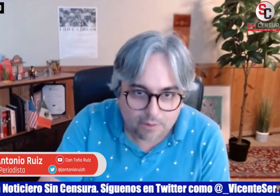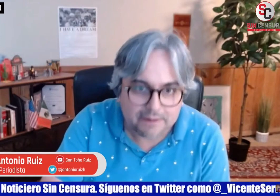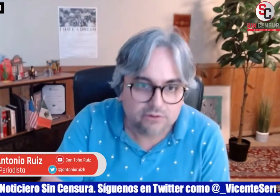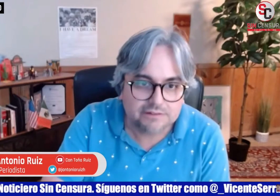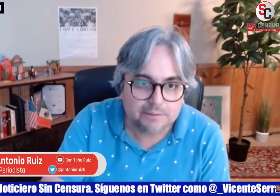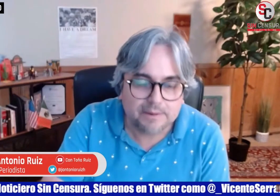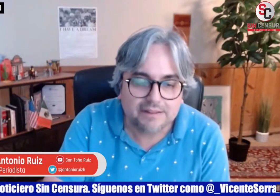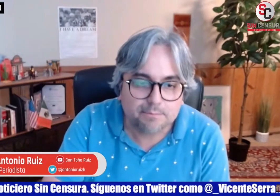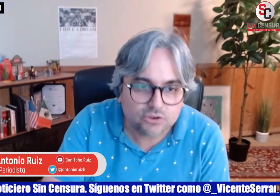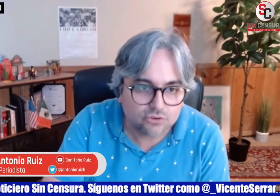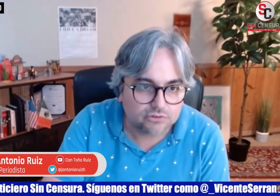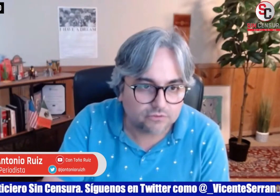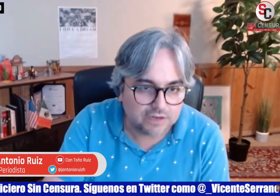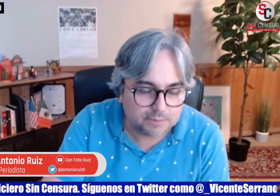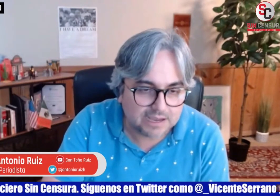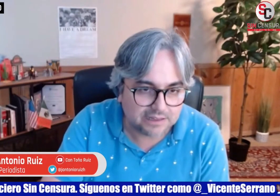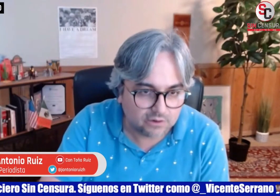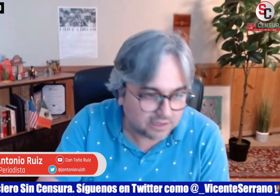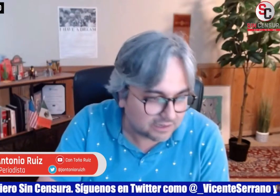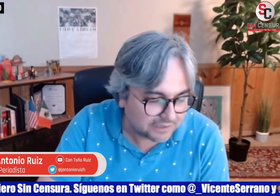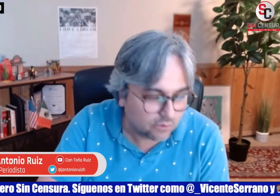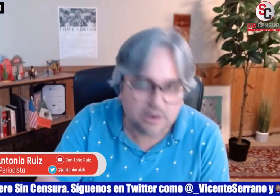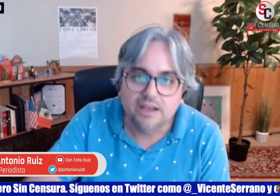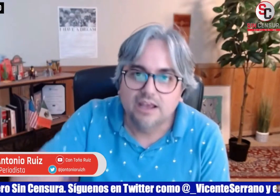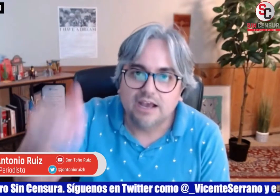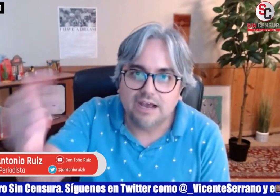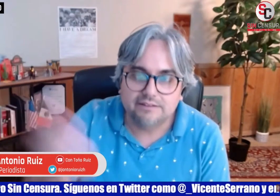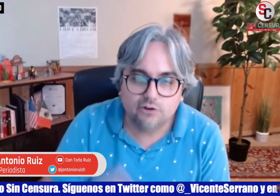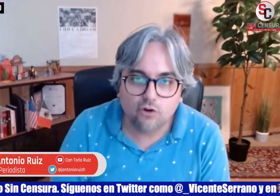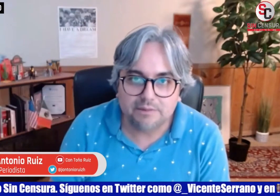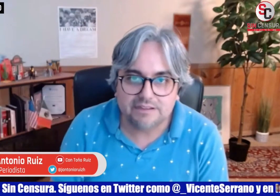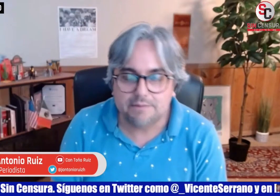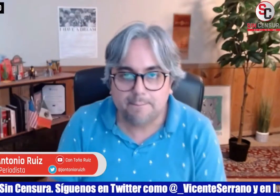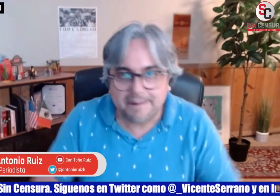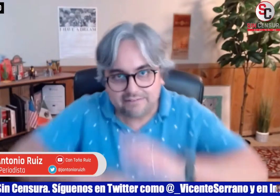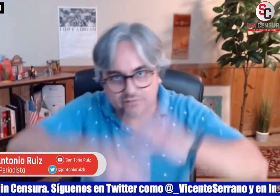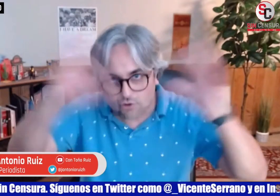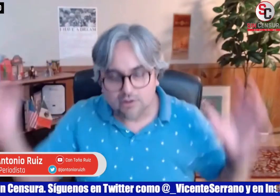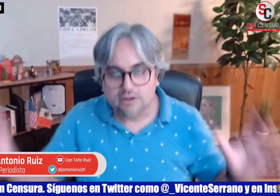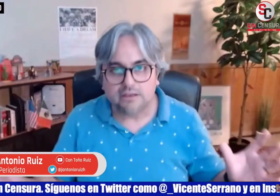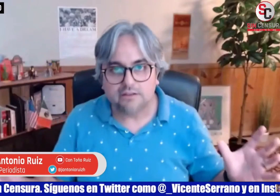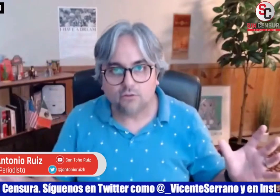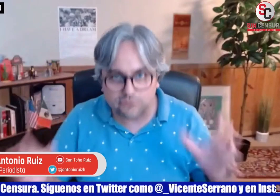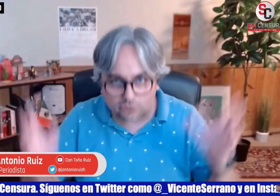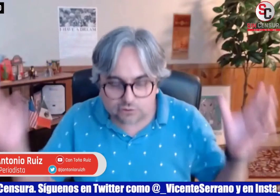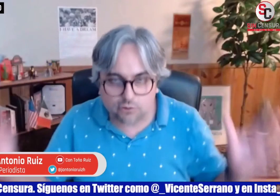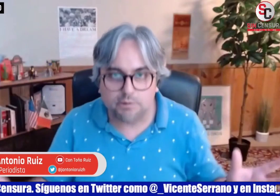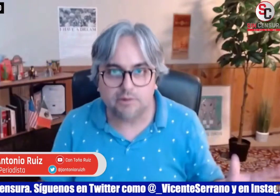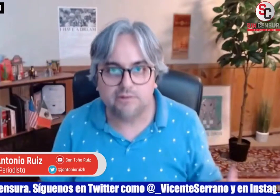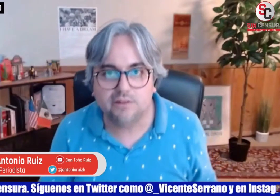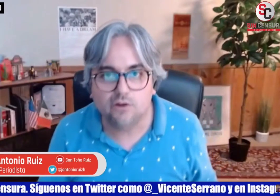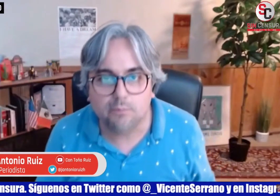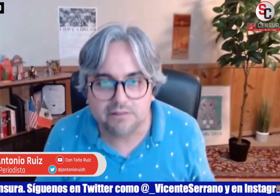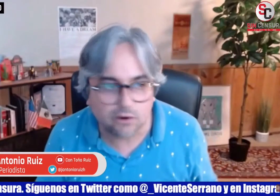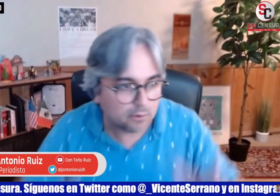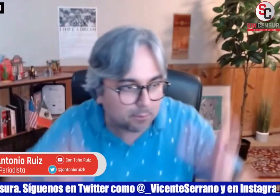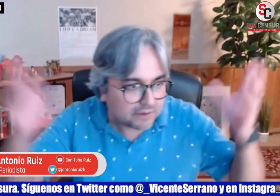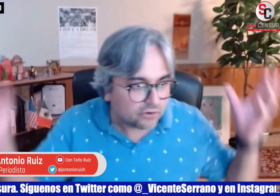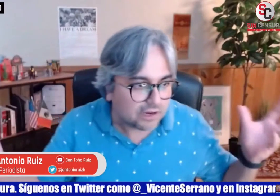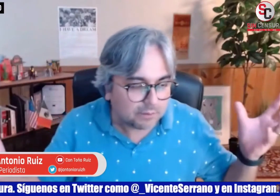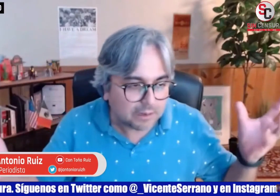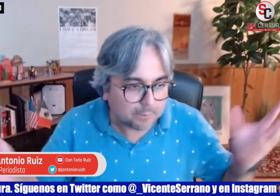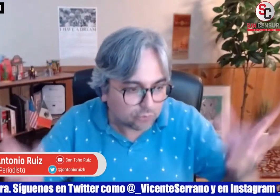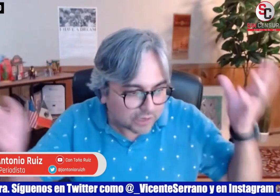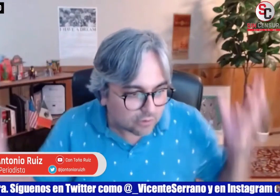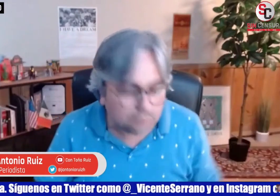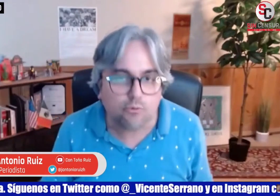de México a manos de este par de pillos de Felipe Calderón y de García Luna a Ciro Gómez Leiva, pareció, y te ofrezco disculpas por el siguiente comentario, pero